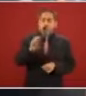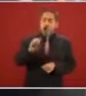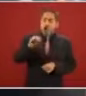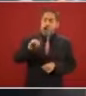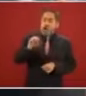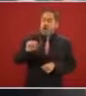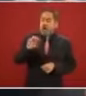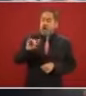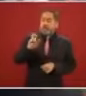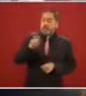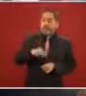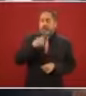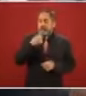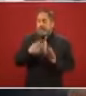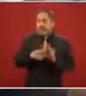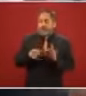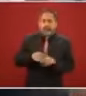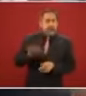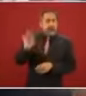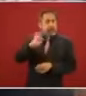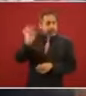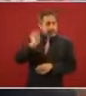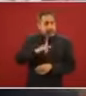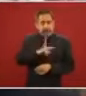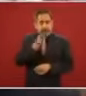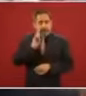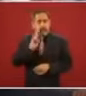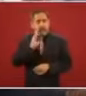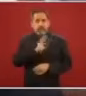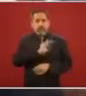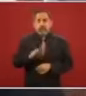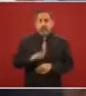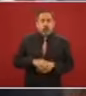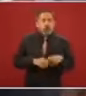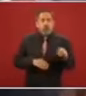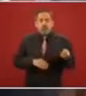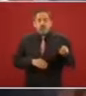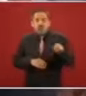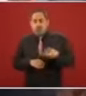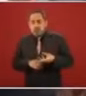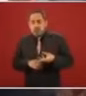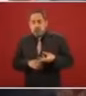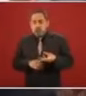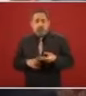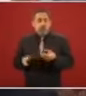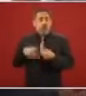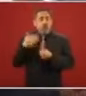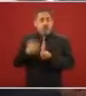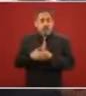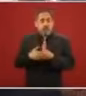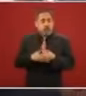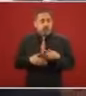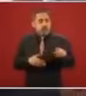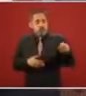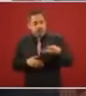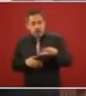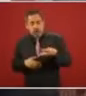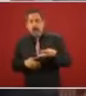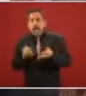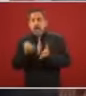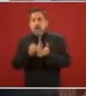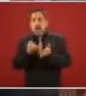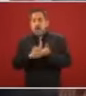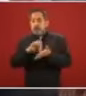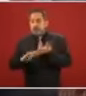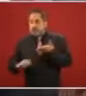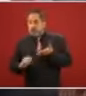deslizando muy sutilmente la posibilidad de que eso sea una donación y a partir de ahí que haya una deducción de impuestos.